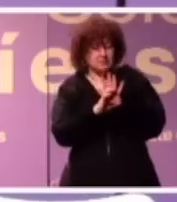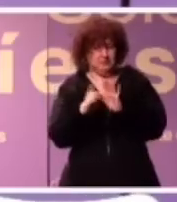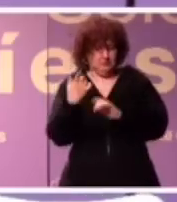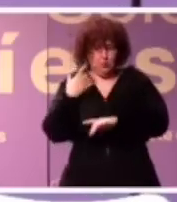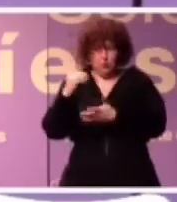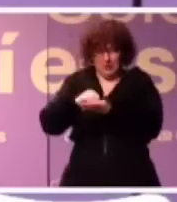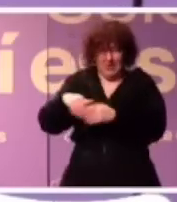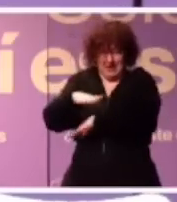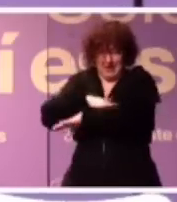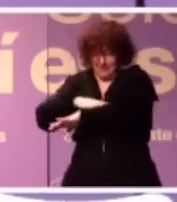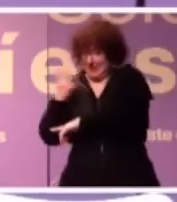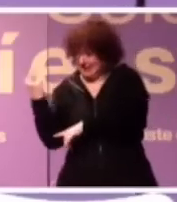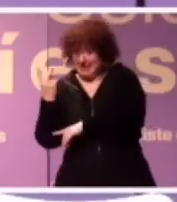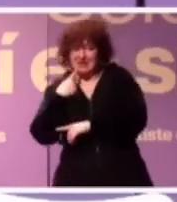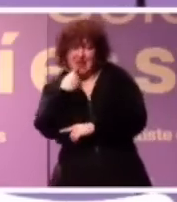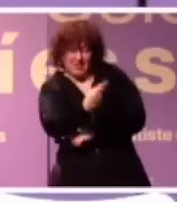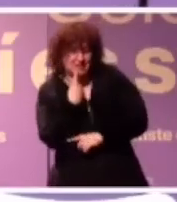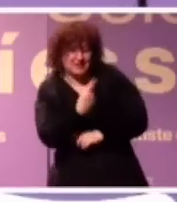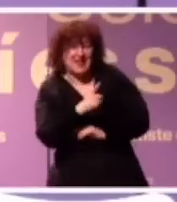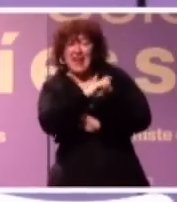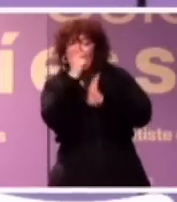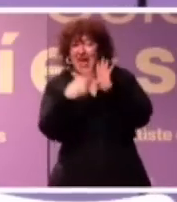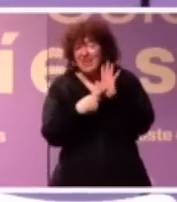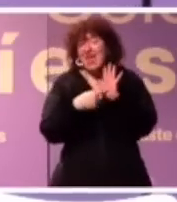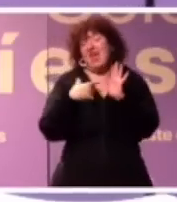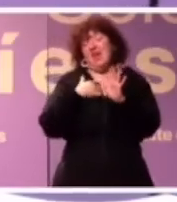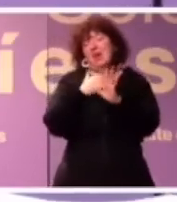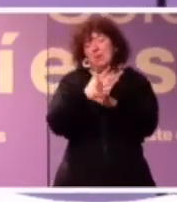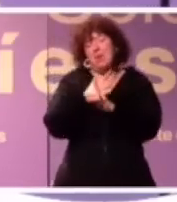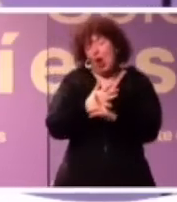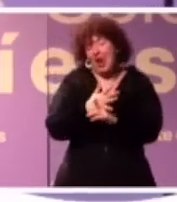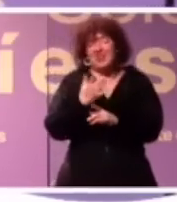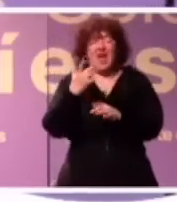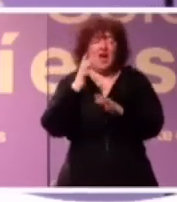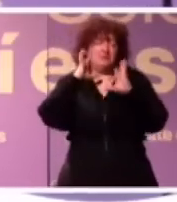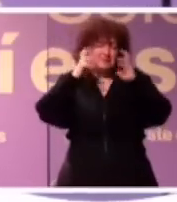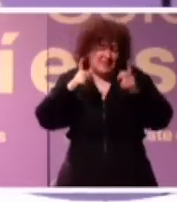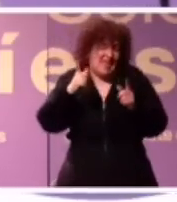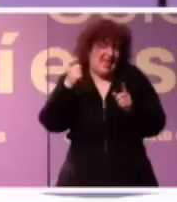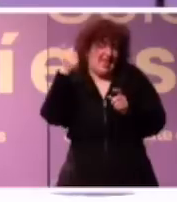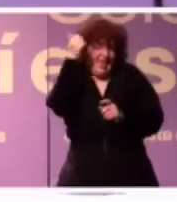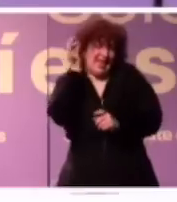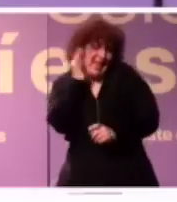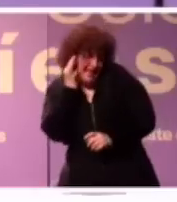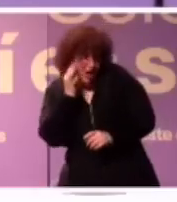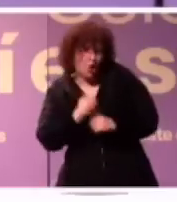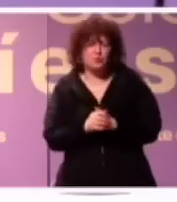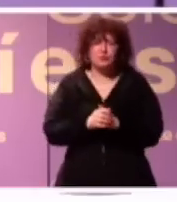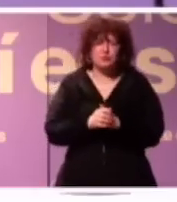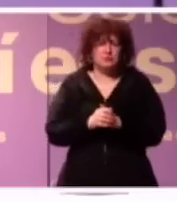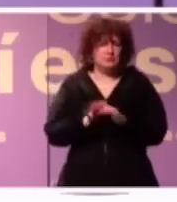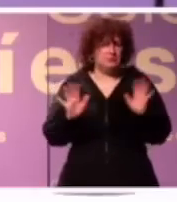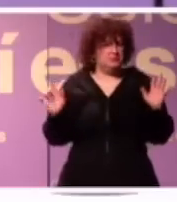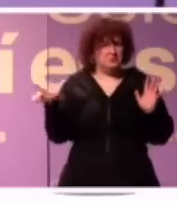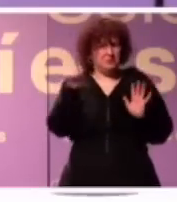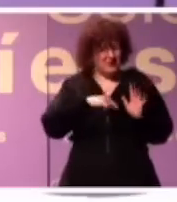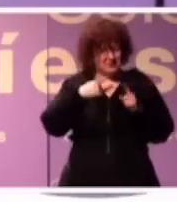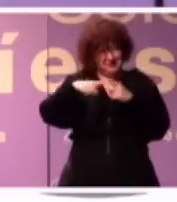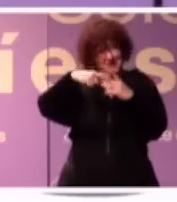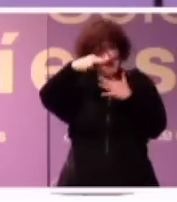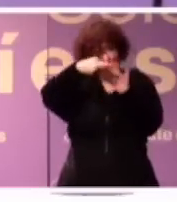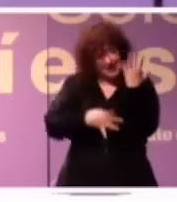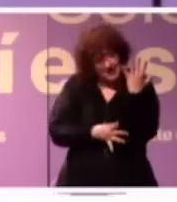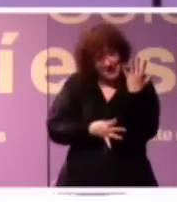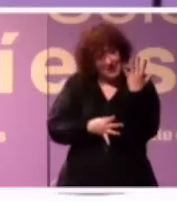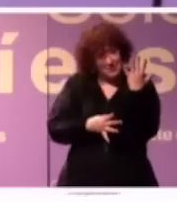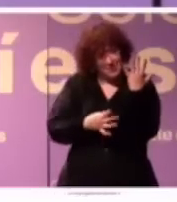en varias ocasiones contra la ley de violencia de género pero no tenían dudas de la